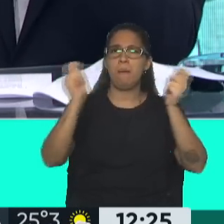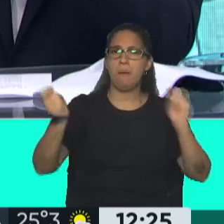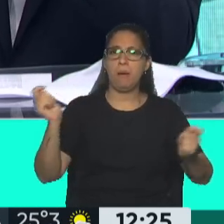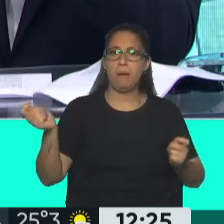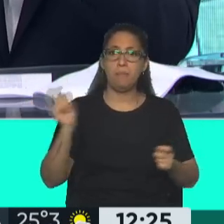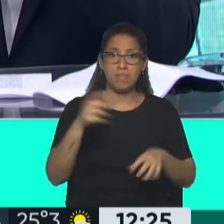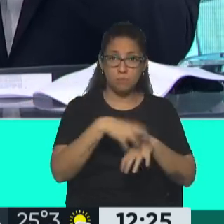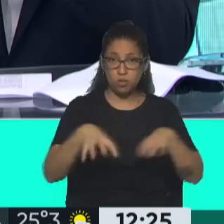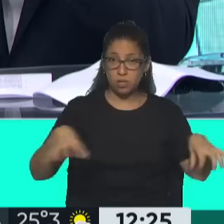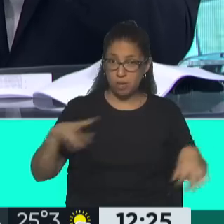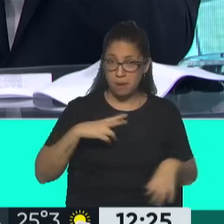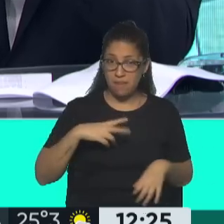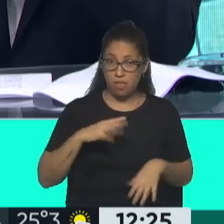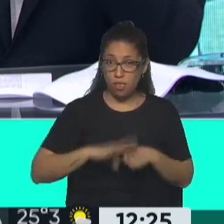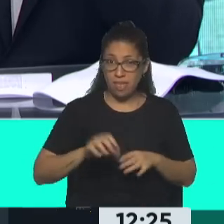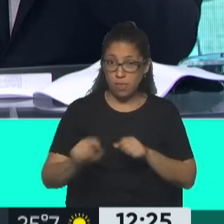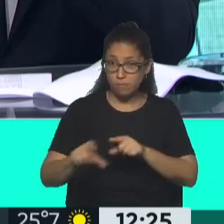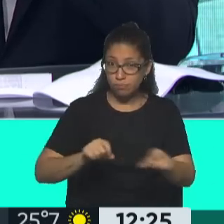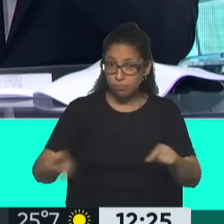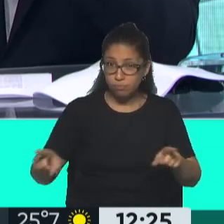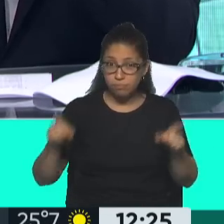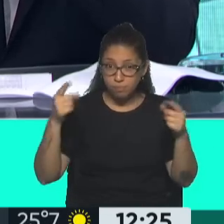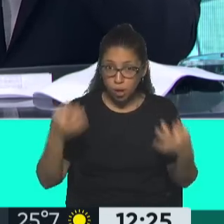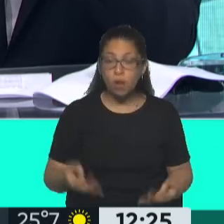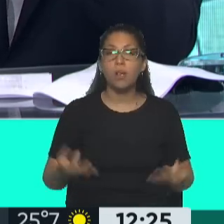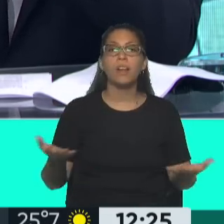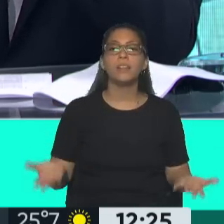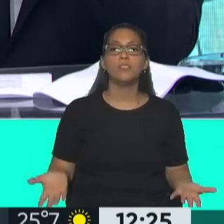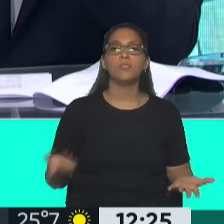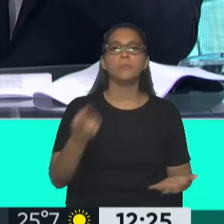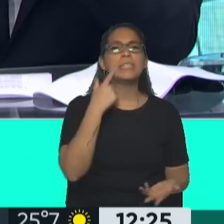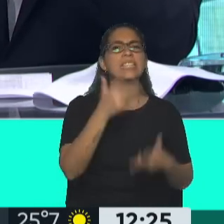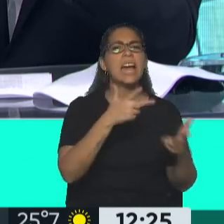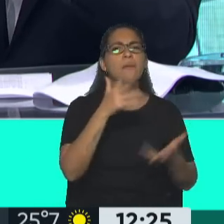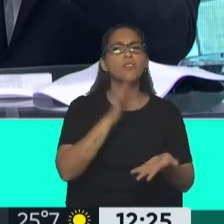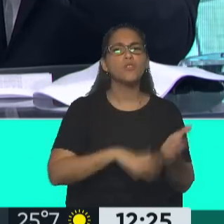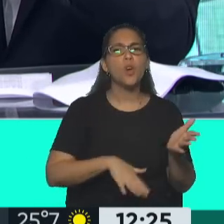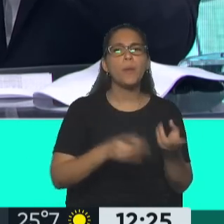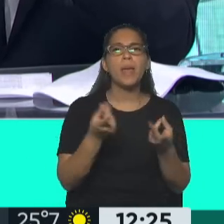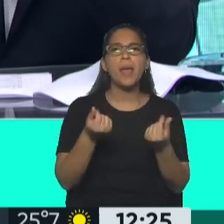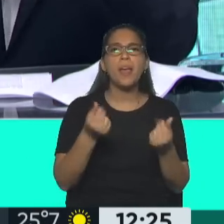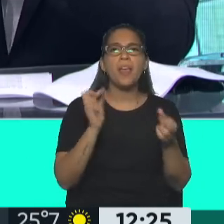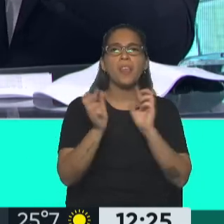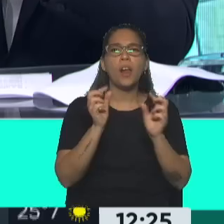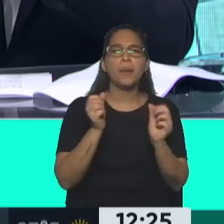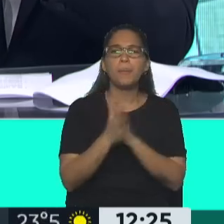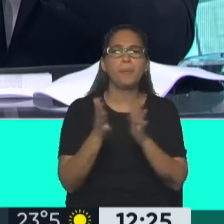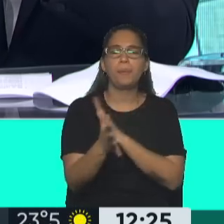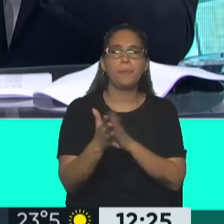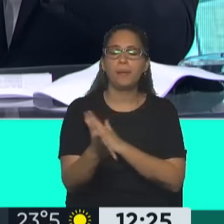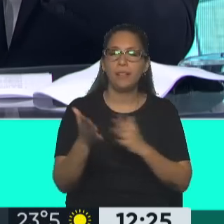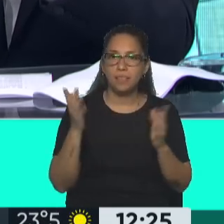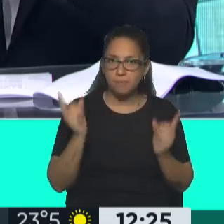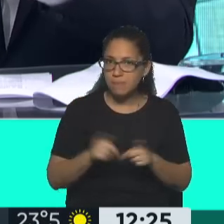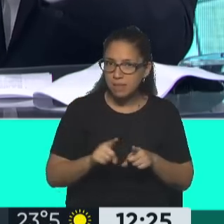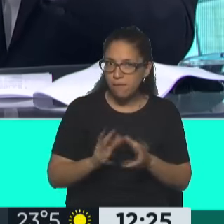propios sectores privados. Por eso se habla que viste que se menciona mucho que se habilitó la fuga de divisas. Sí, claro. Bueno, de